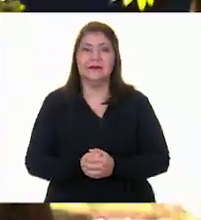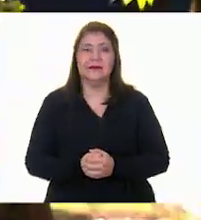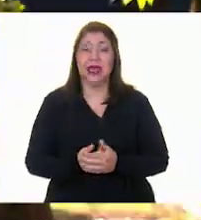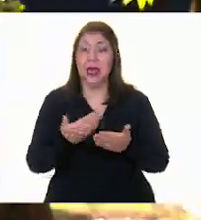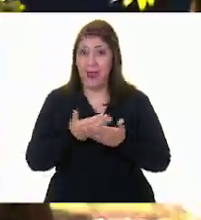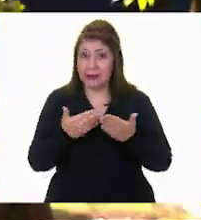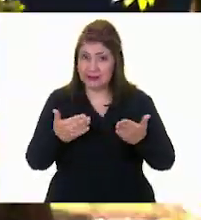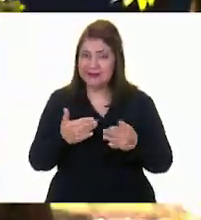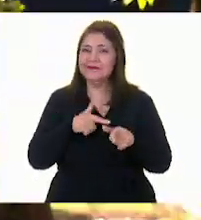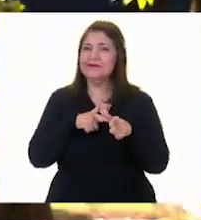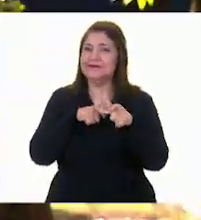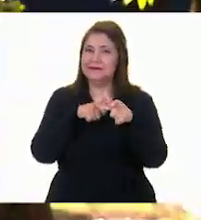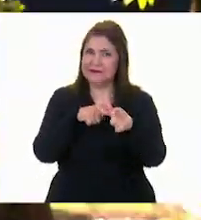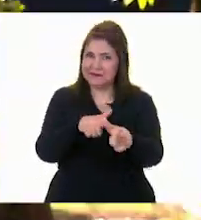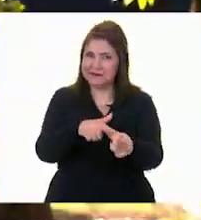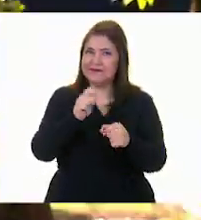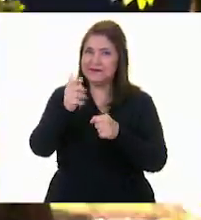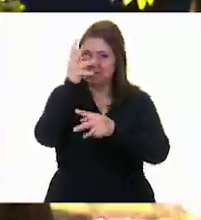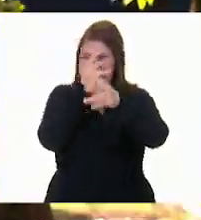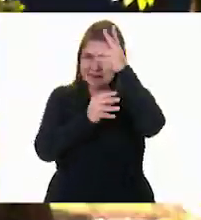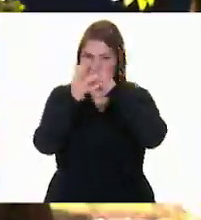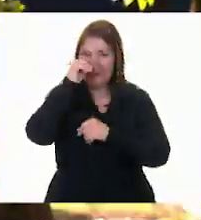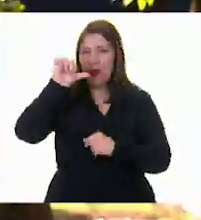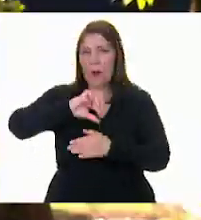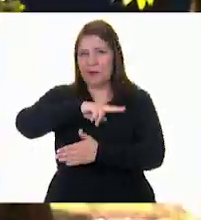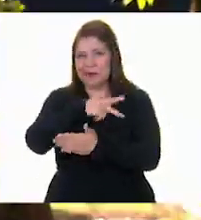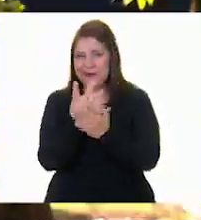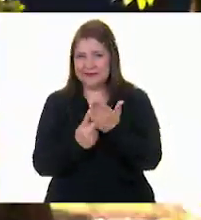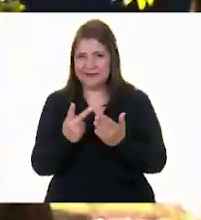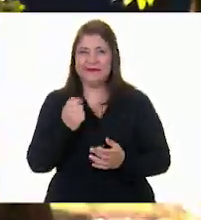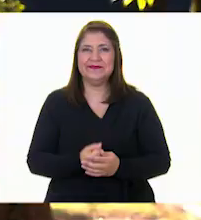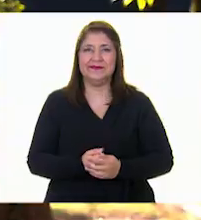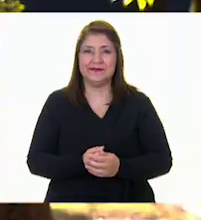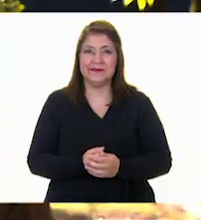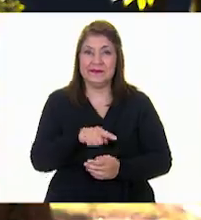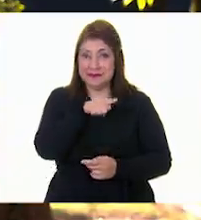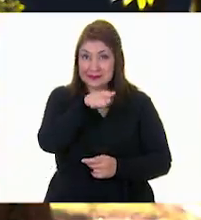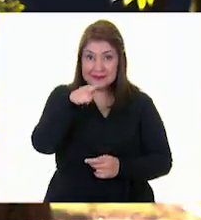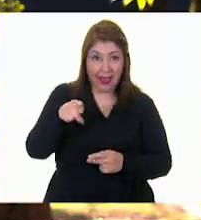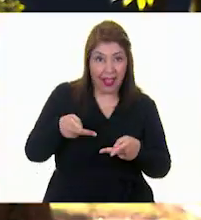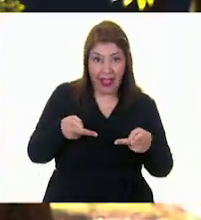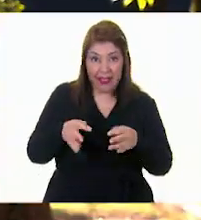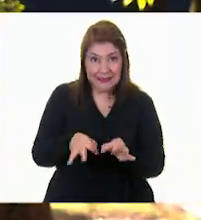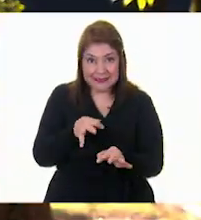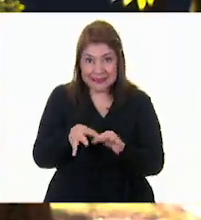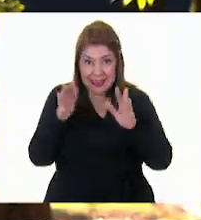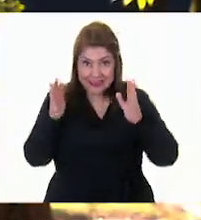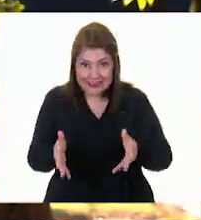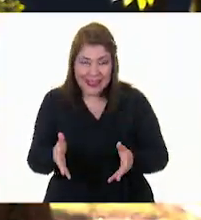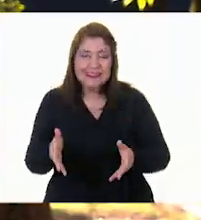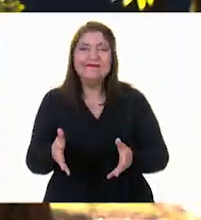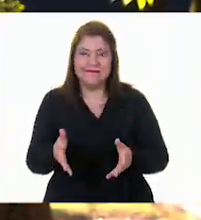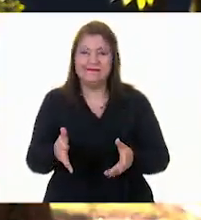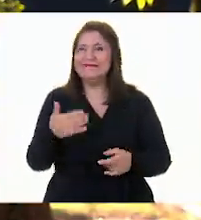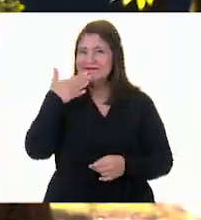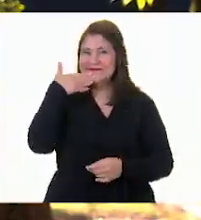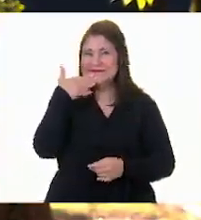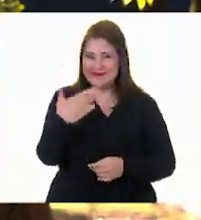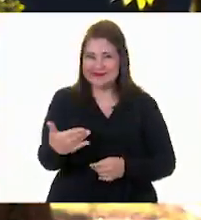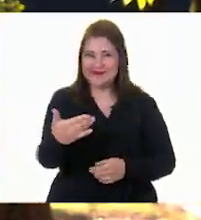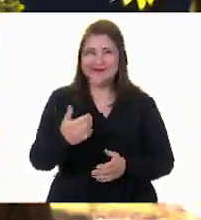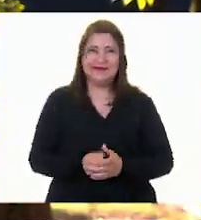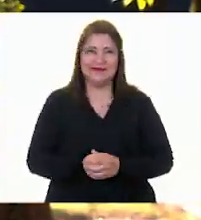Ahora es momento de seguir con el programa de hoy. ¿Listas? ¿Listos?